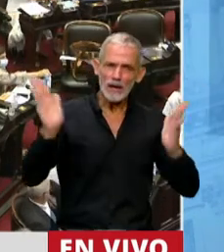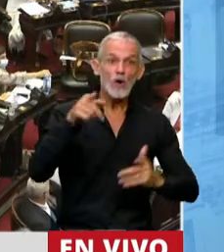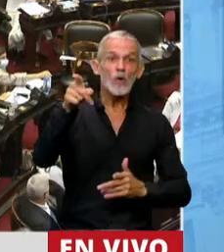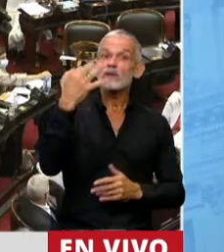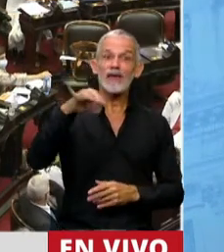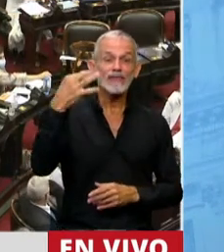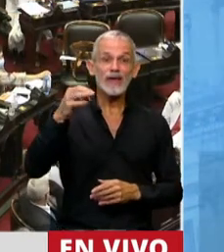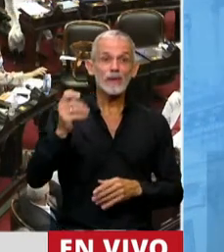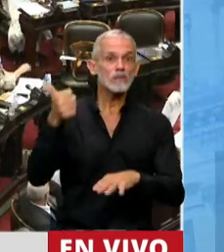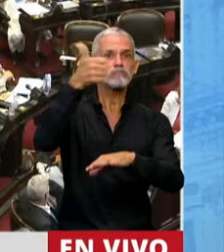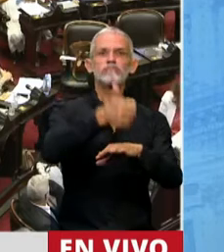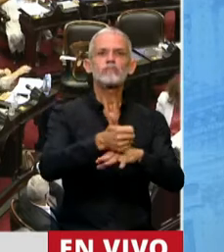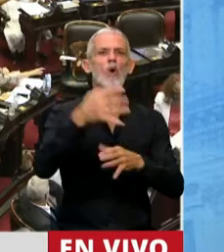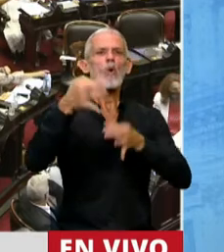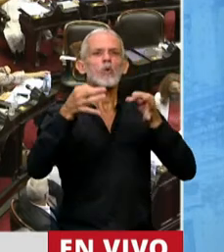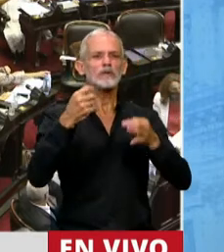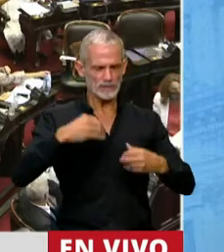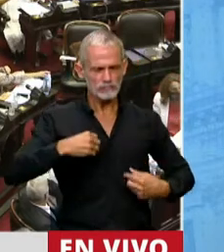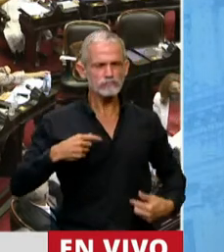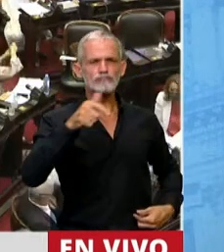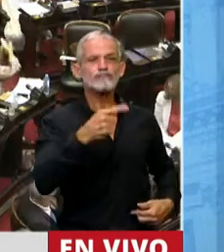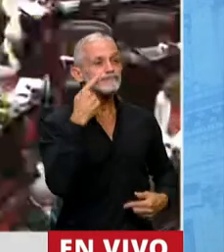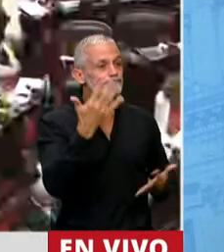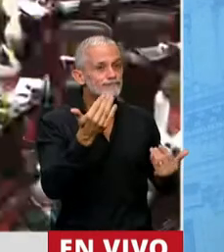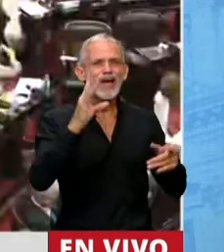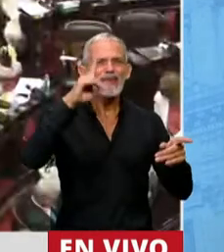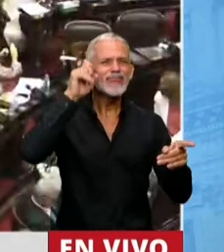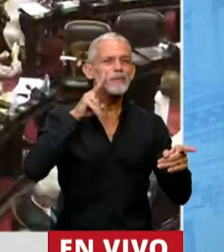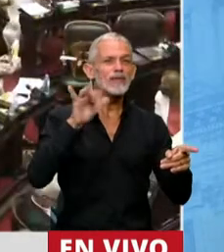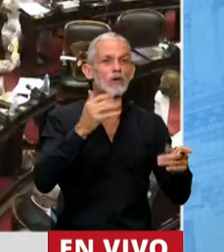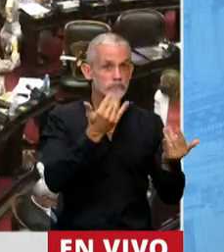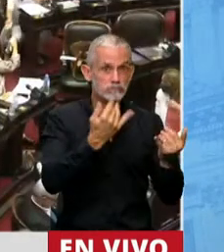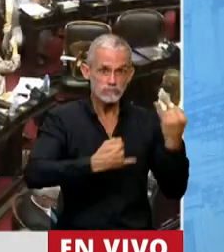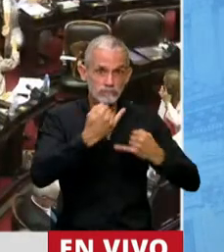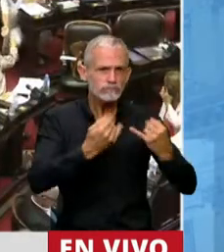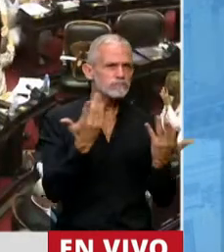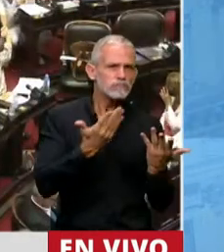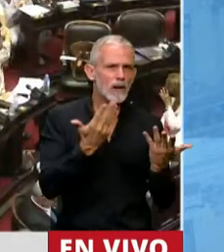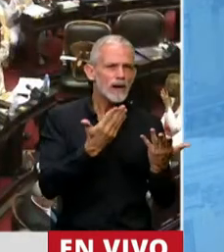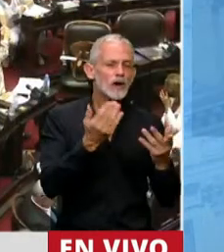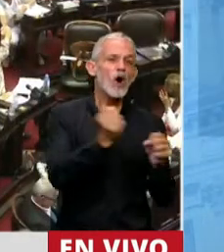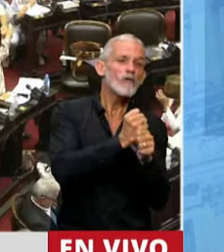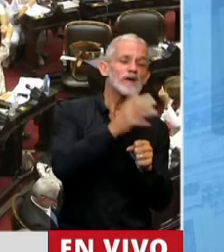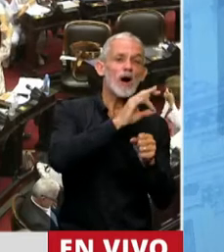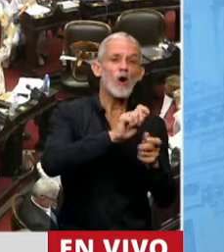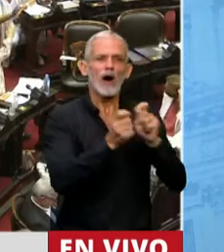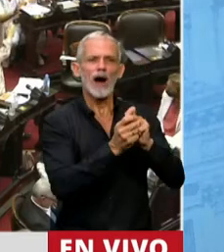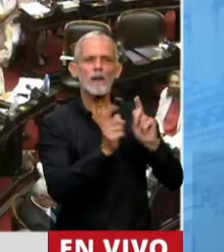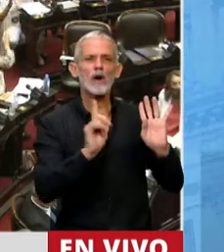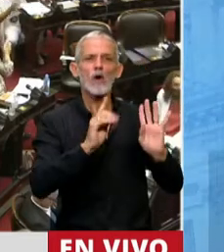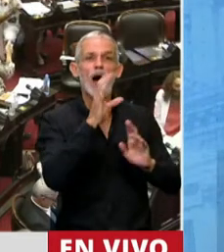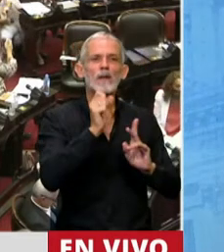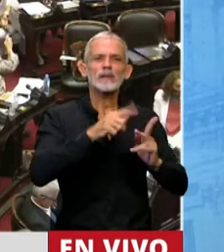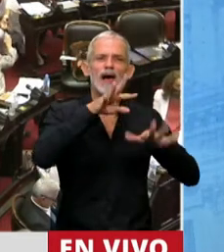debiera haberse presentado en la justicia y exigirle a De Vido que haga las explicaciones, que rectifique.